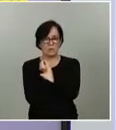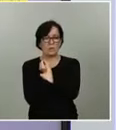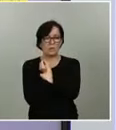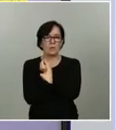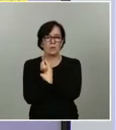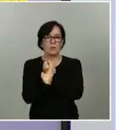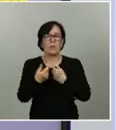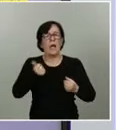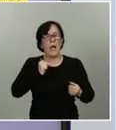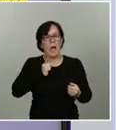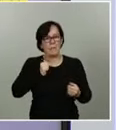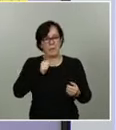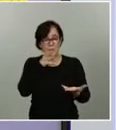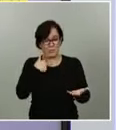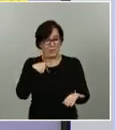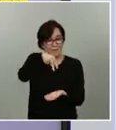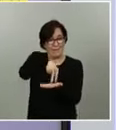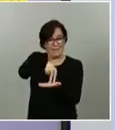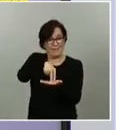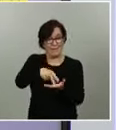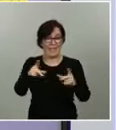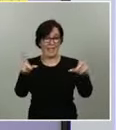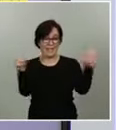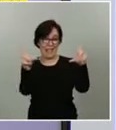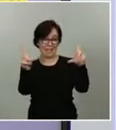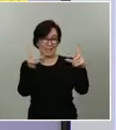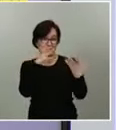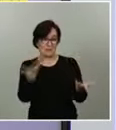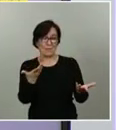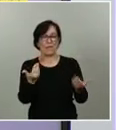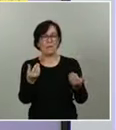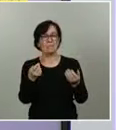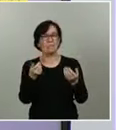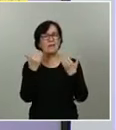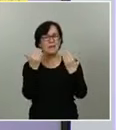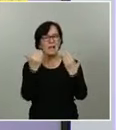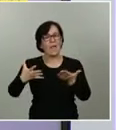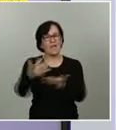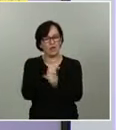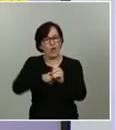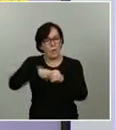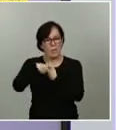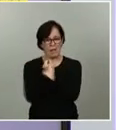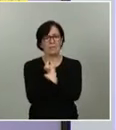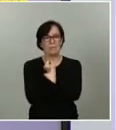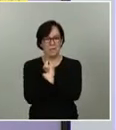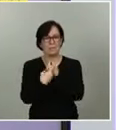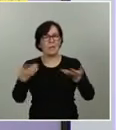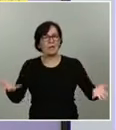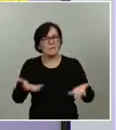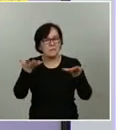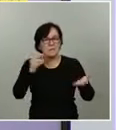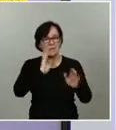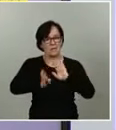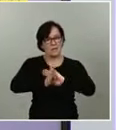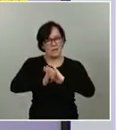aprovecho la oportunidad de estar aquí en la televisión para dar las gracias a todos los participantes, para animarles a seguir participando,